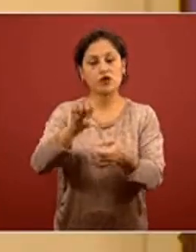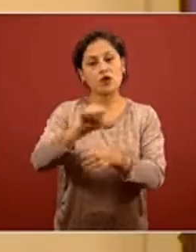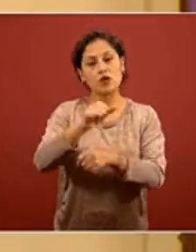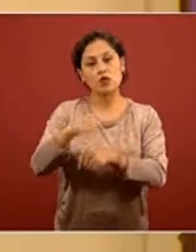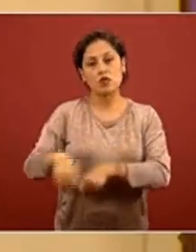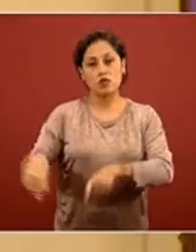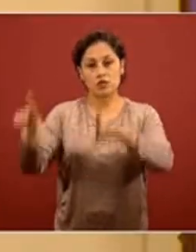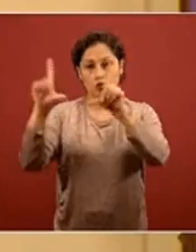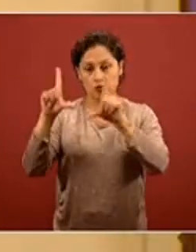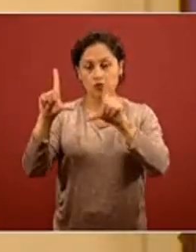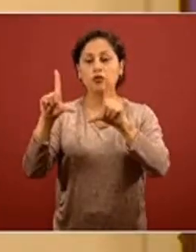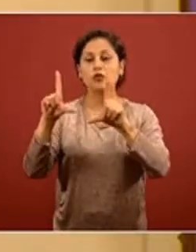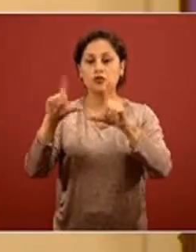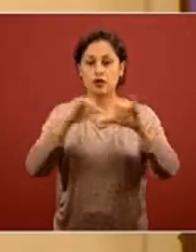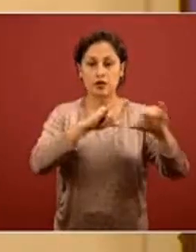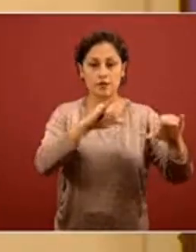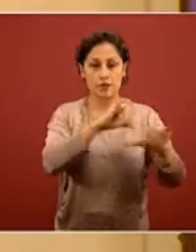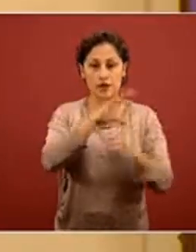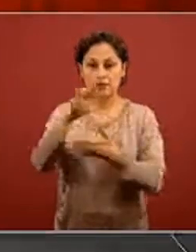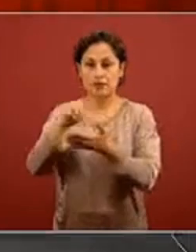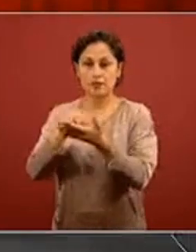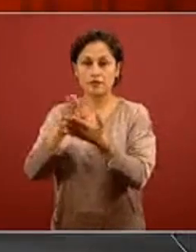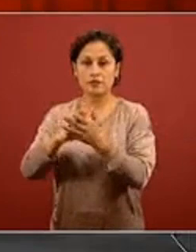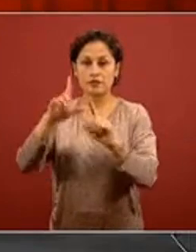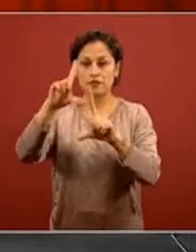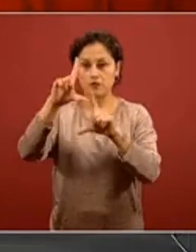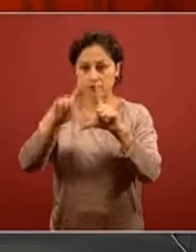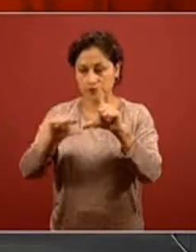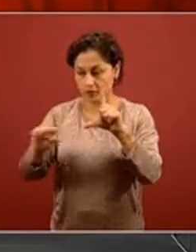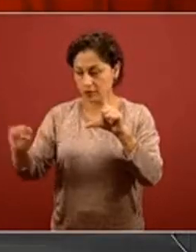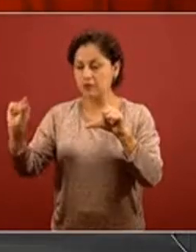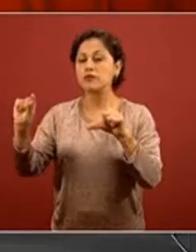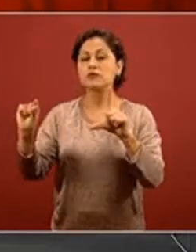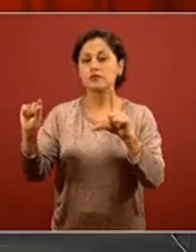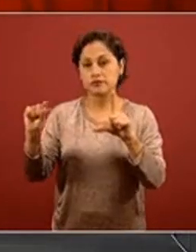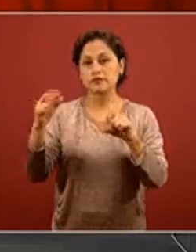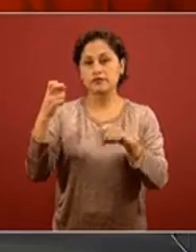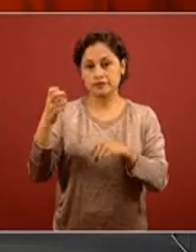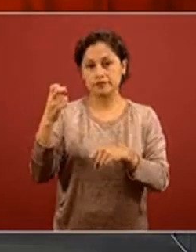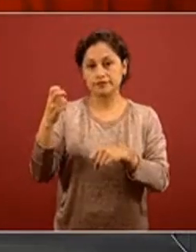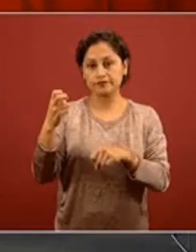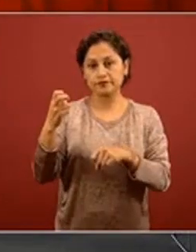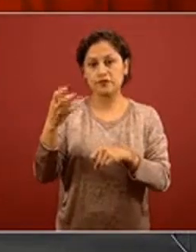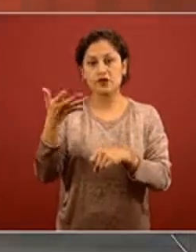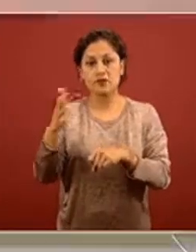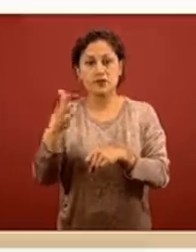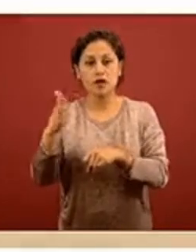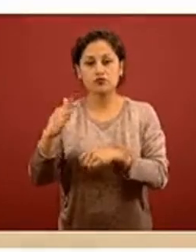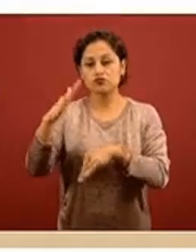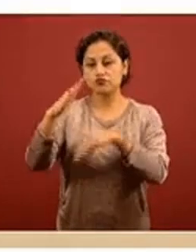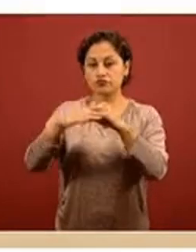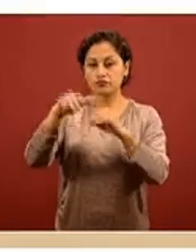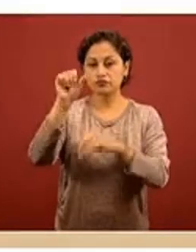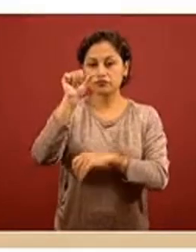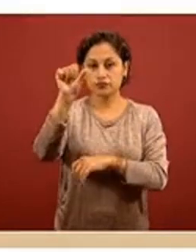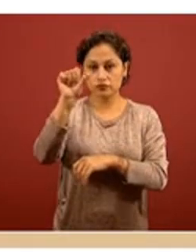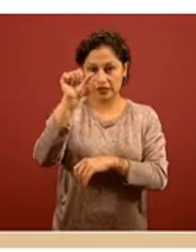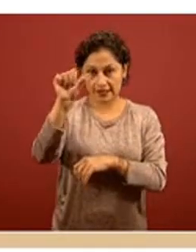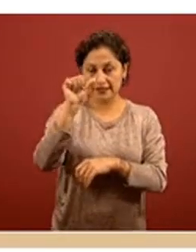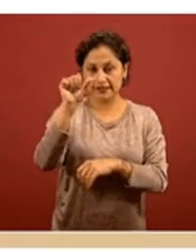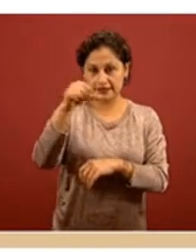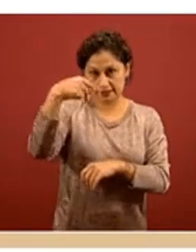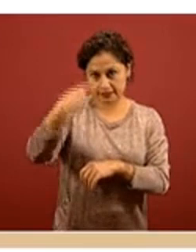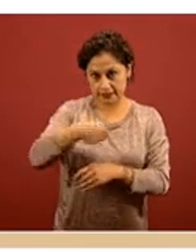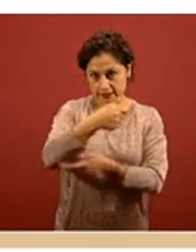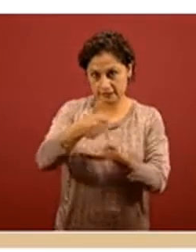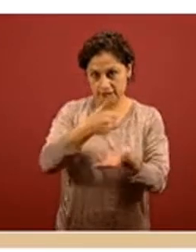las podemos encontrar en orden descendente de mayor tasa de incidencia, que casi llega a 16 en el caso de Ciudad de México, hasta